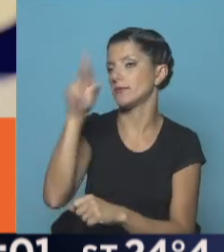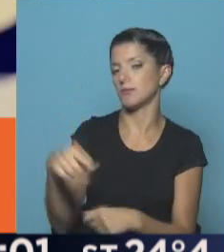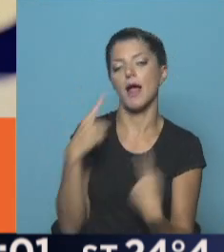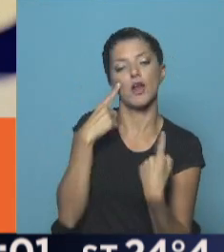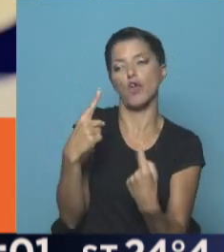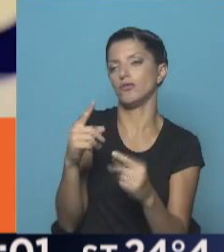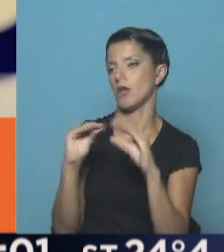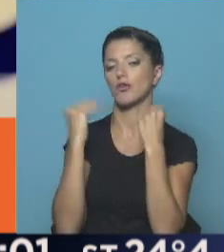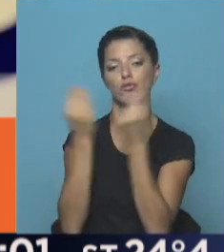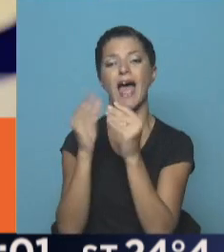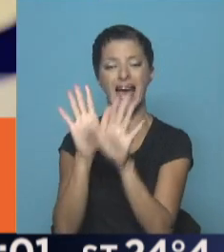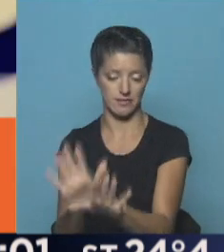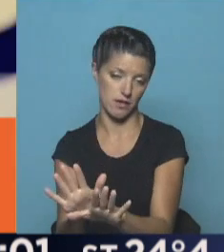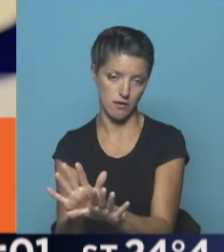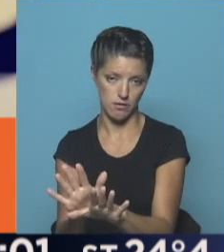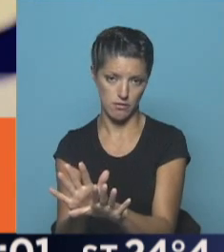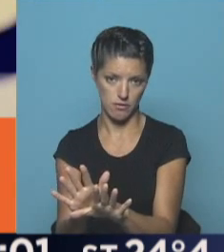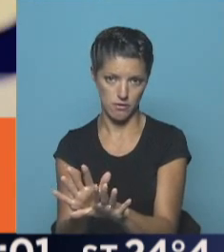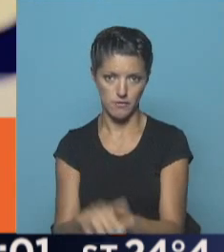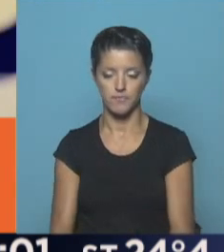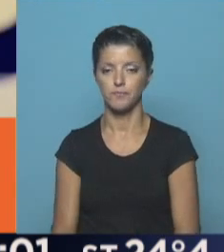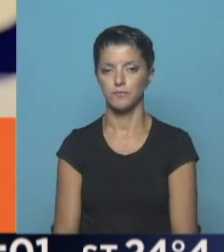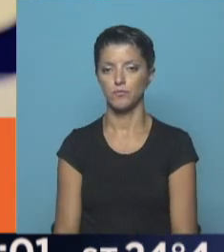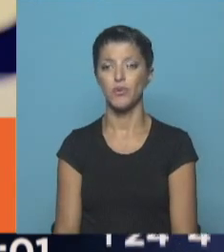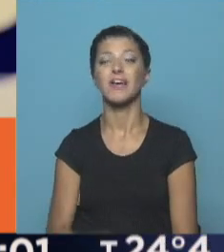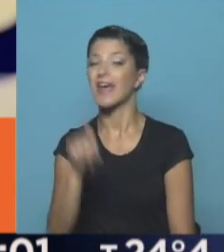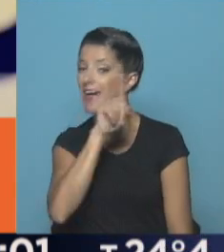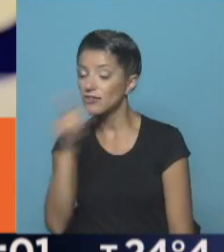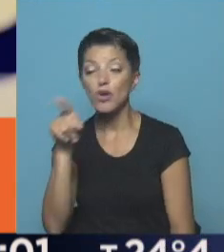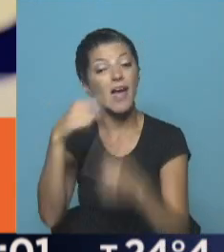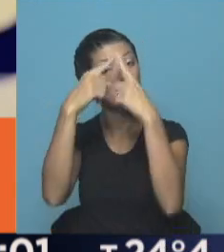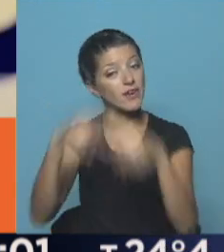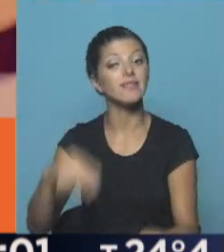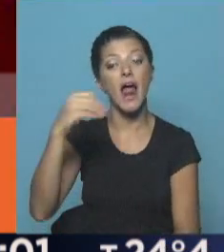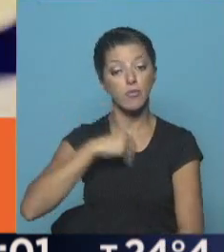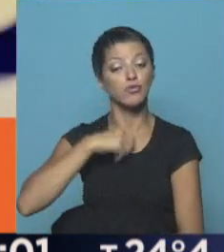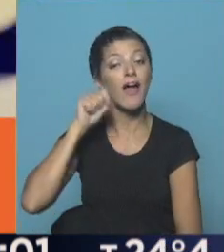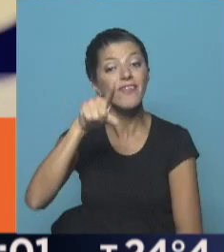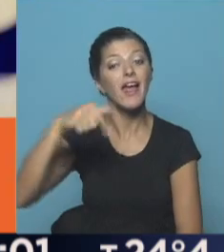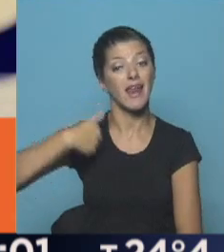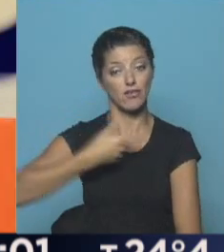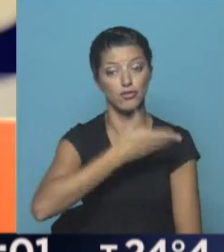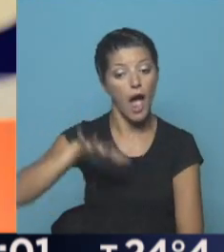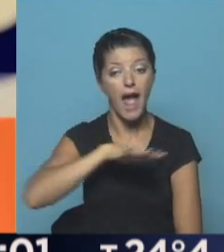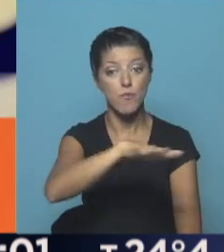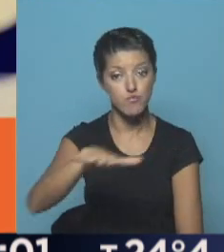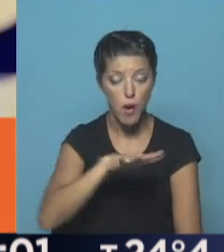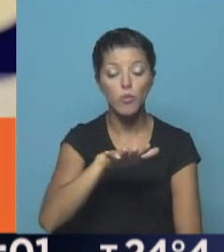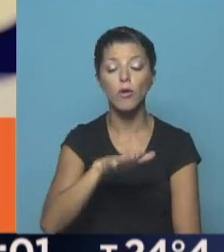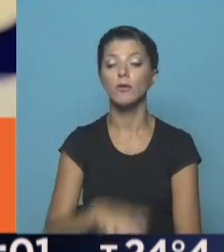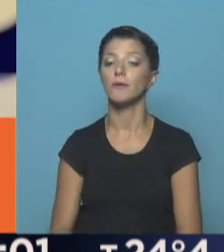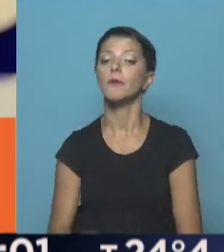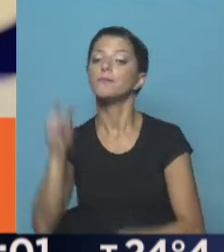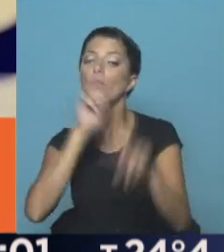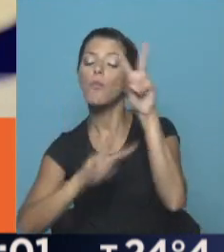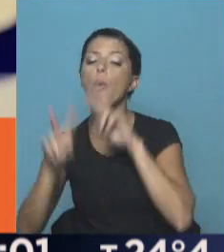resultados porque no corresponden a la voluntad popular. Pretenden instalar a